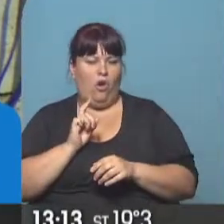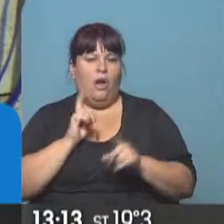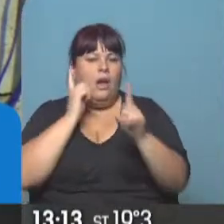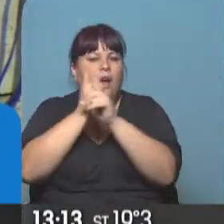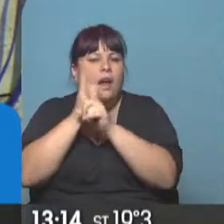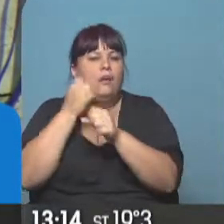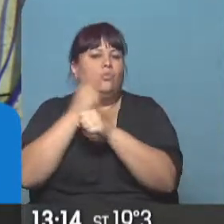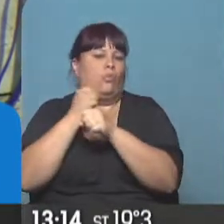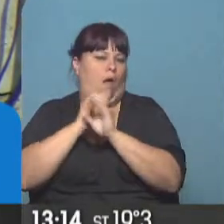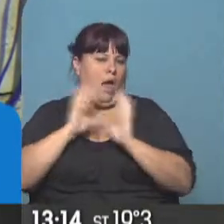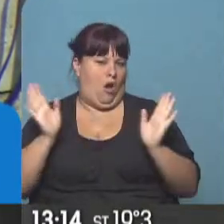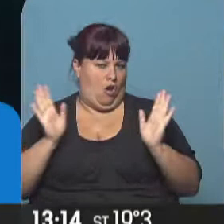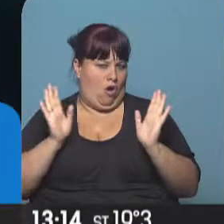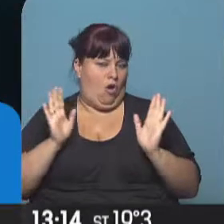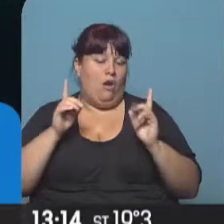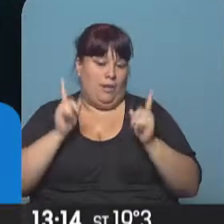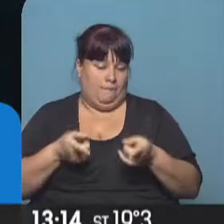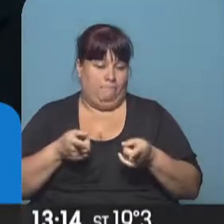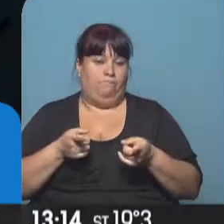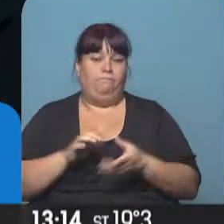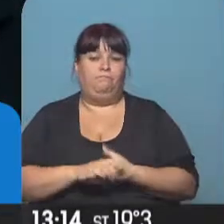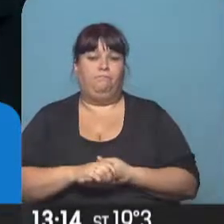personaliza sus acciones. De hecho,